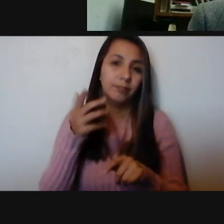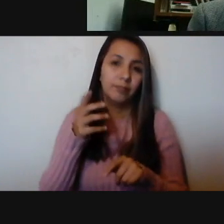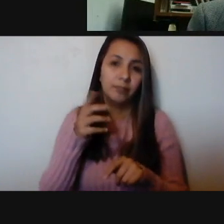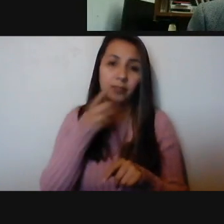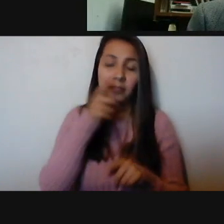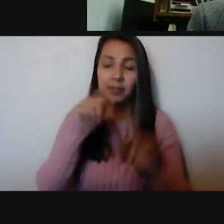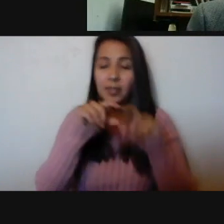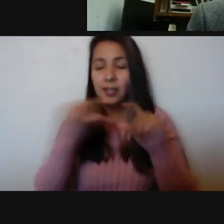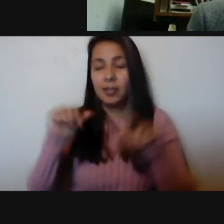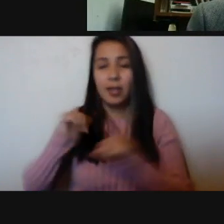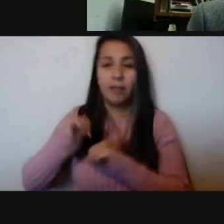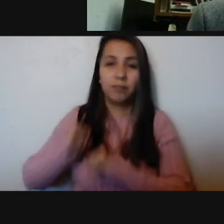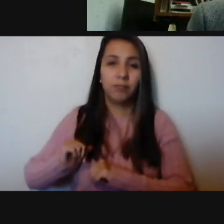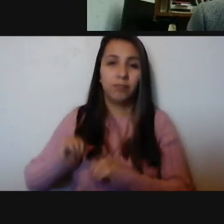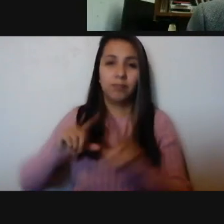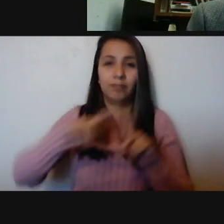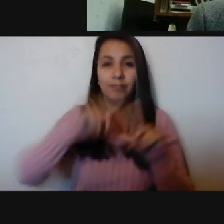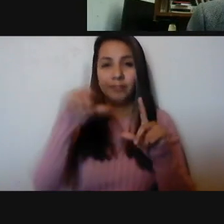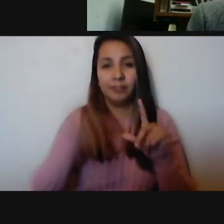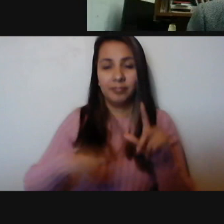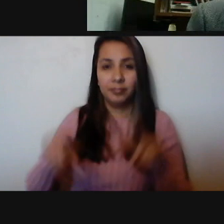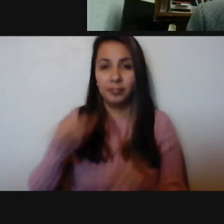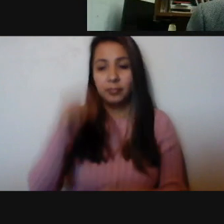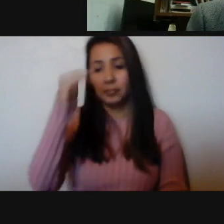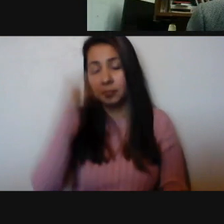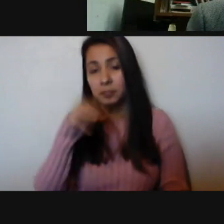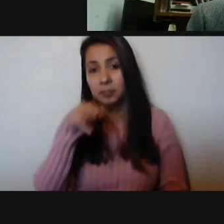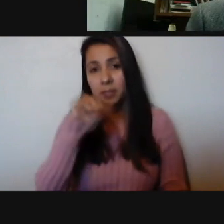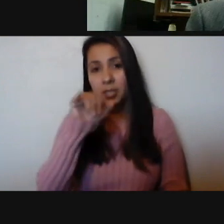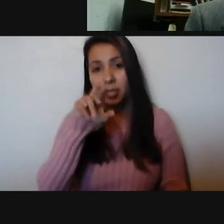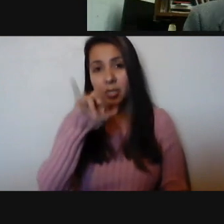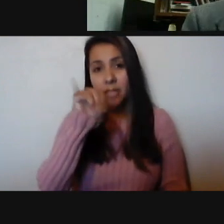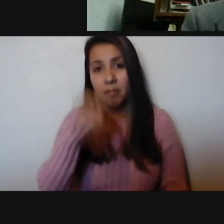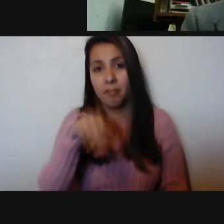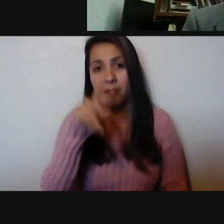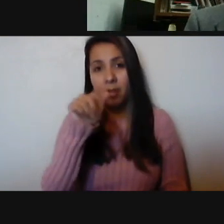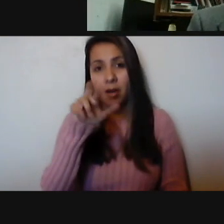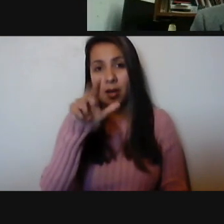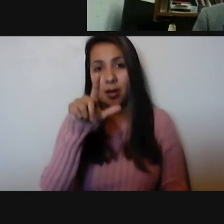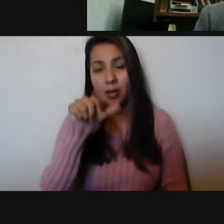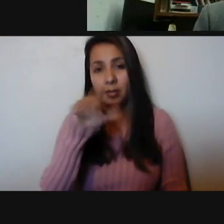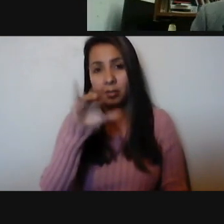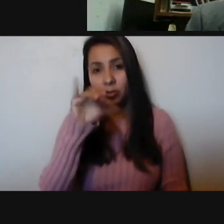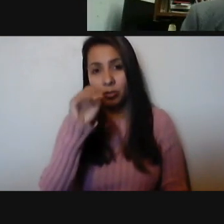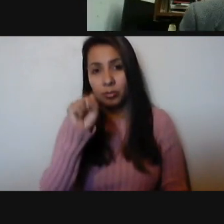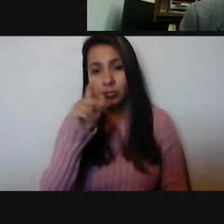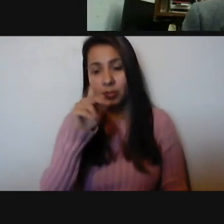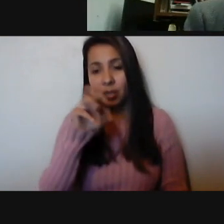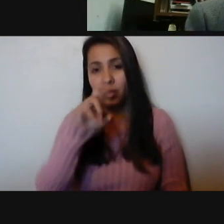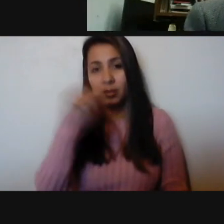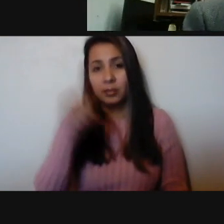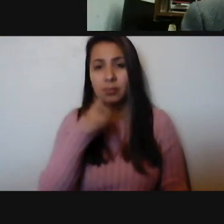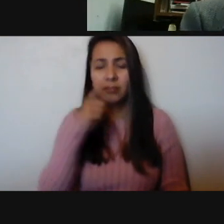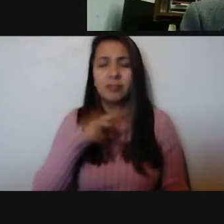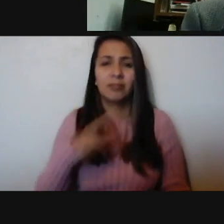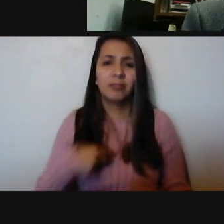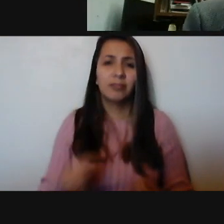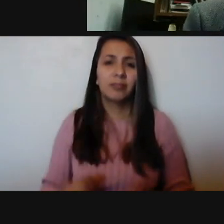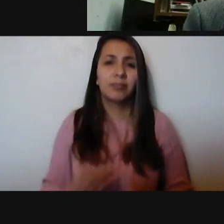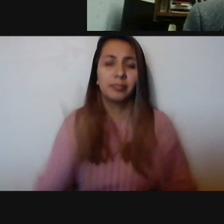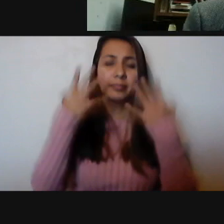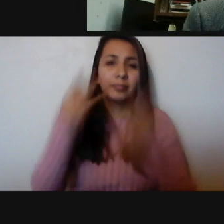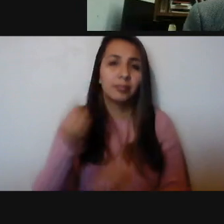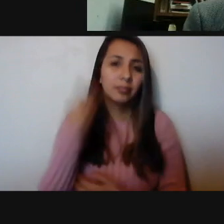Tlaxcala, que es la cuna de la nación, nos dicen ahí. Miriam Palacios Pérez dice que estaba